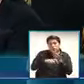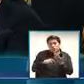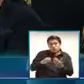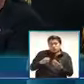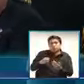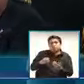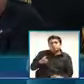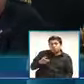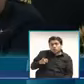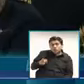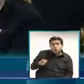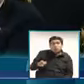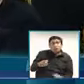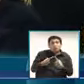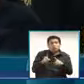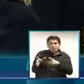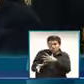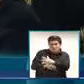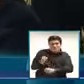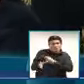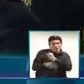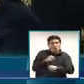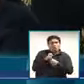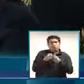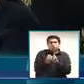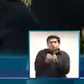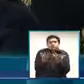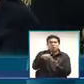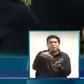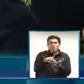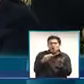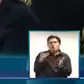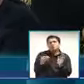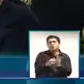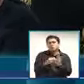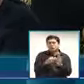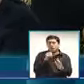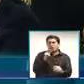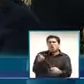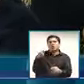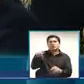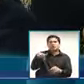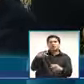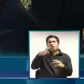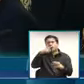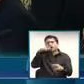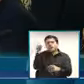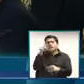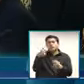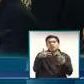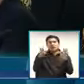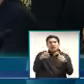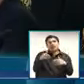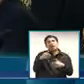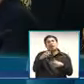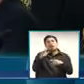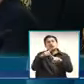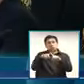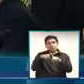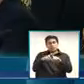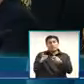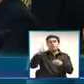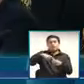pues se desfalcaron cientos de millones de quetzales acusan a la fiscal general de corrupción pero la ex candidata presidencial